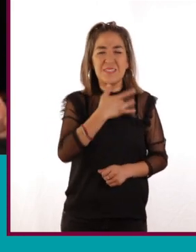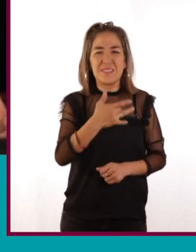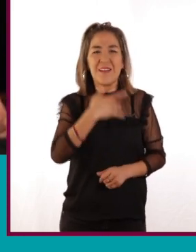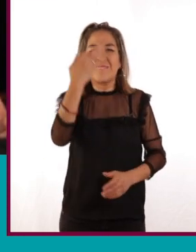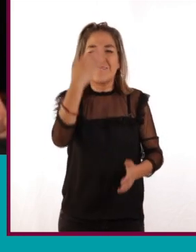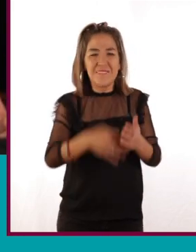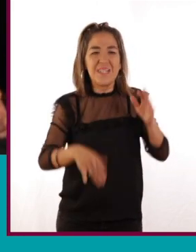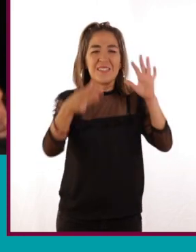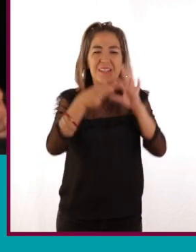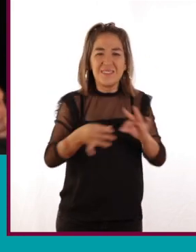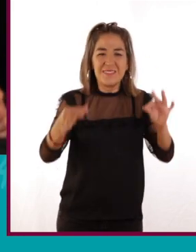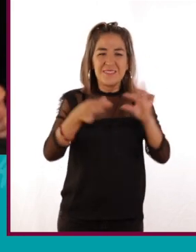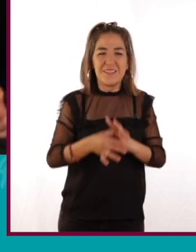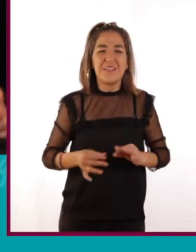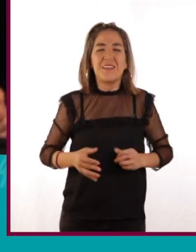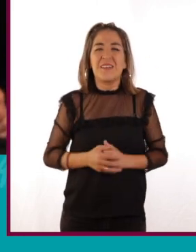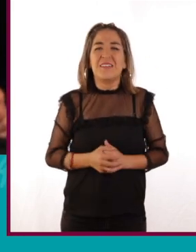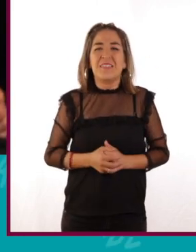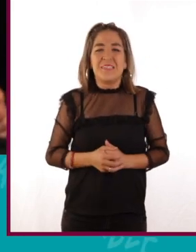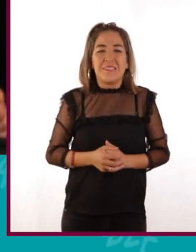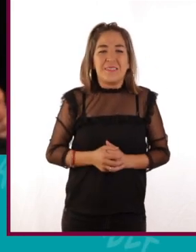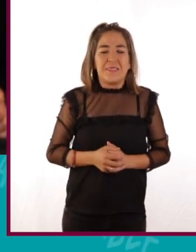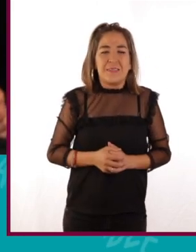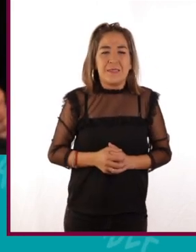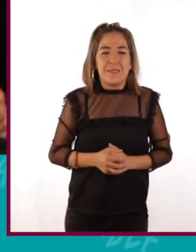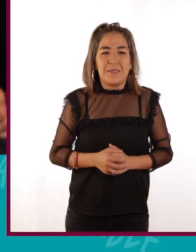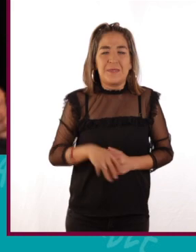como que siento que de algo nos falta hablar, ¿no?